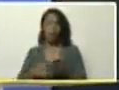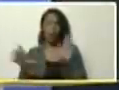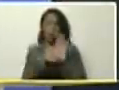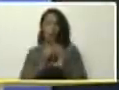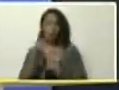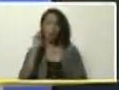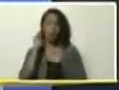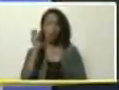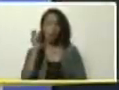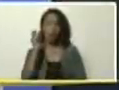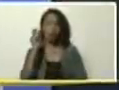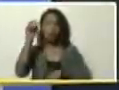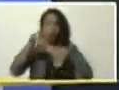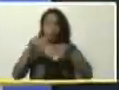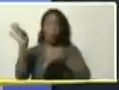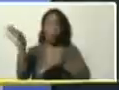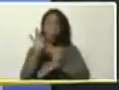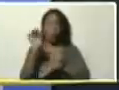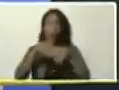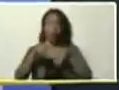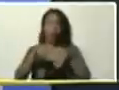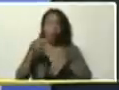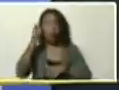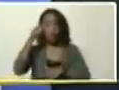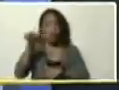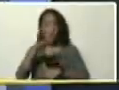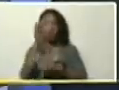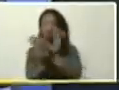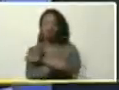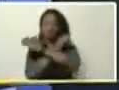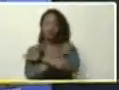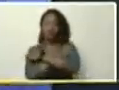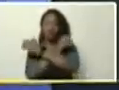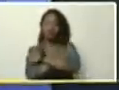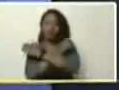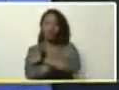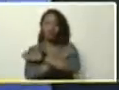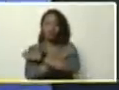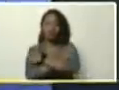constitucionales electo por el voto del pueblo. Felicitaciones.